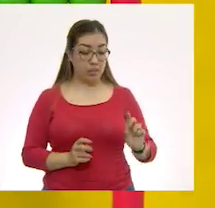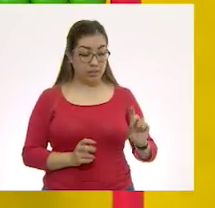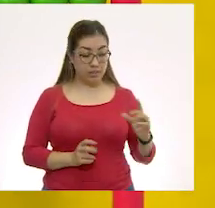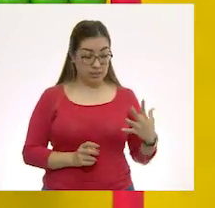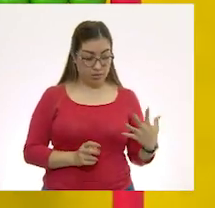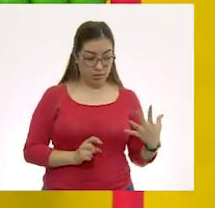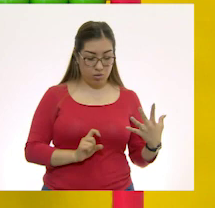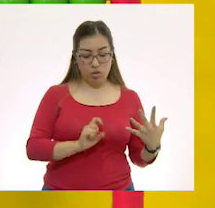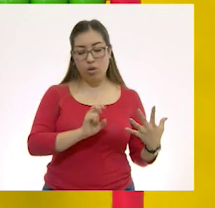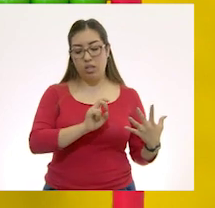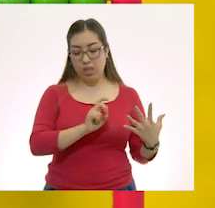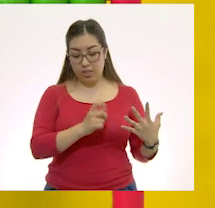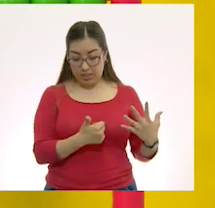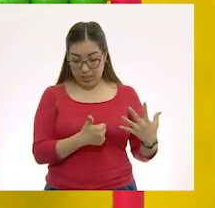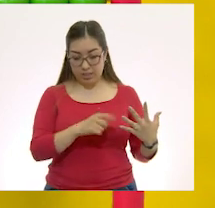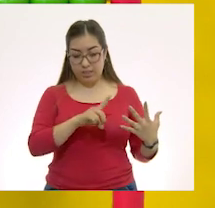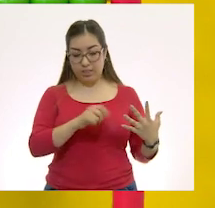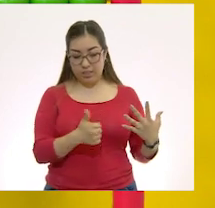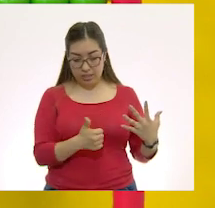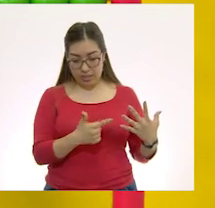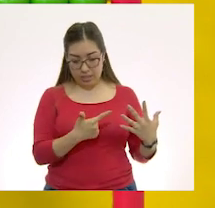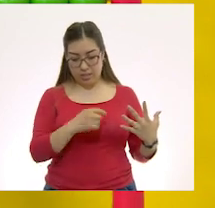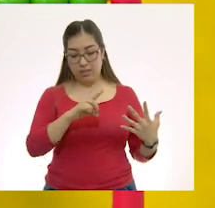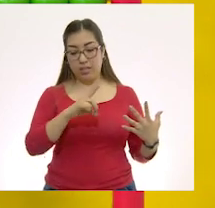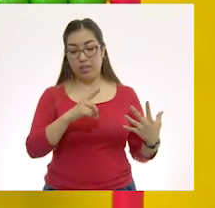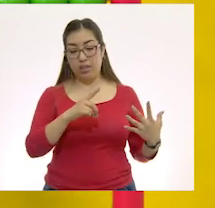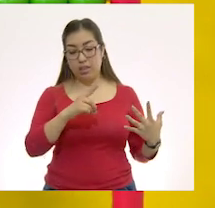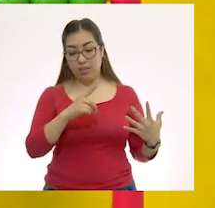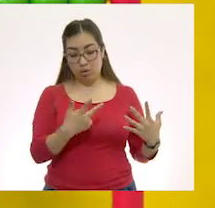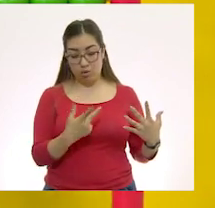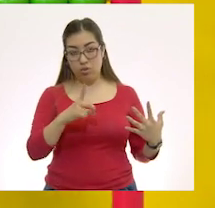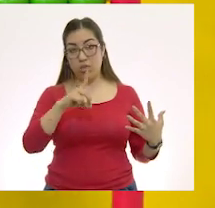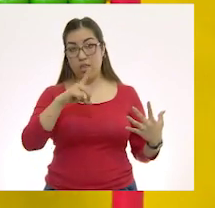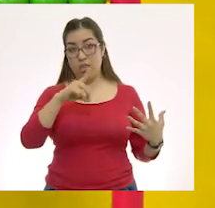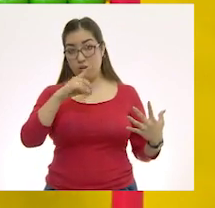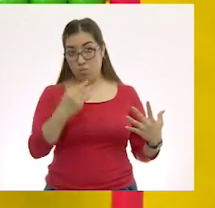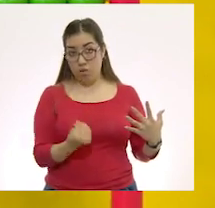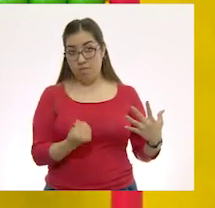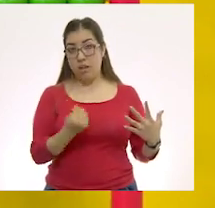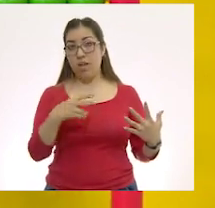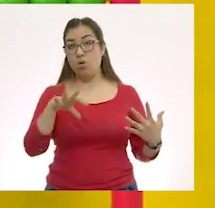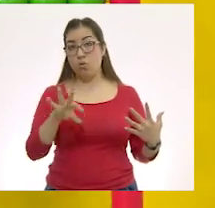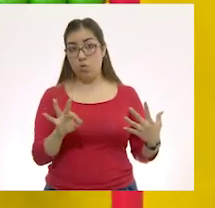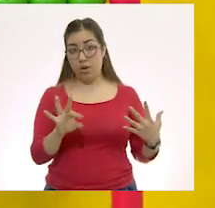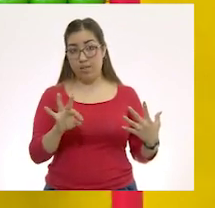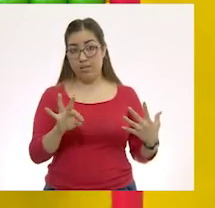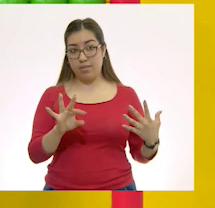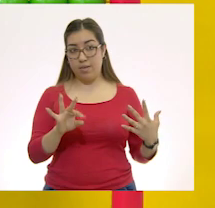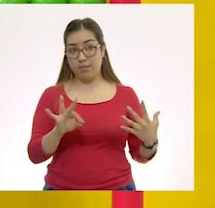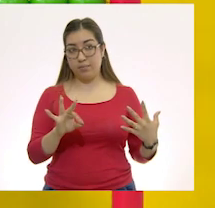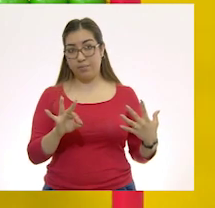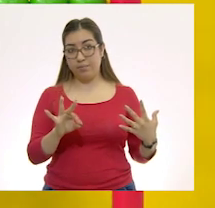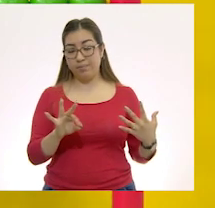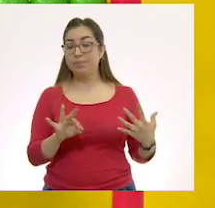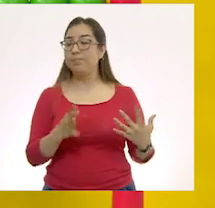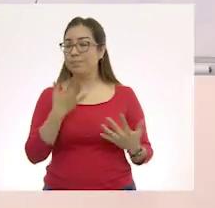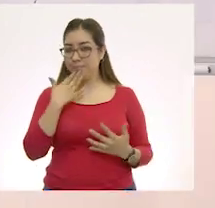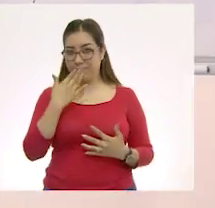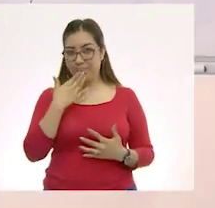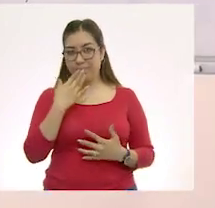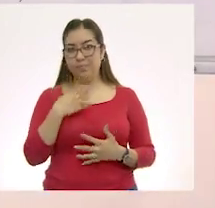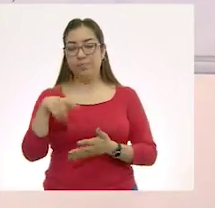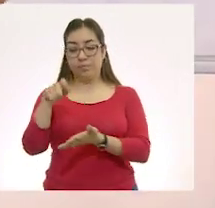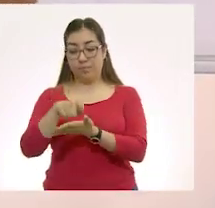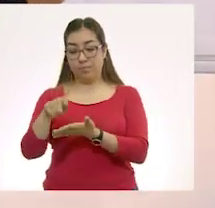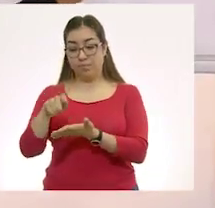este es 36 37 este es 38 estos 39 y está la bolita 40 40 anotó